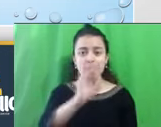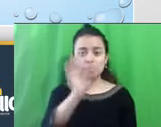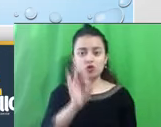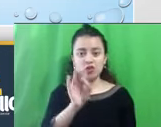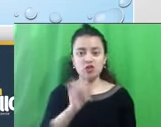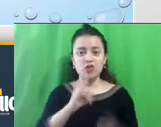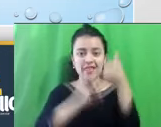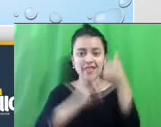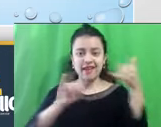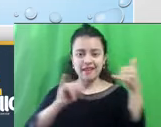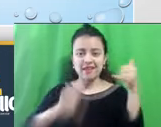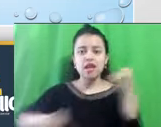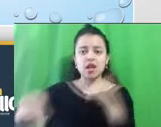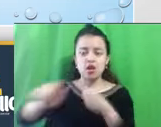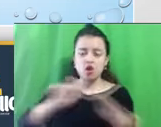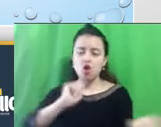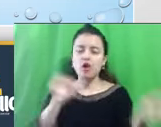que estaba mal.